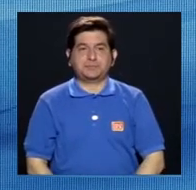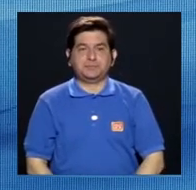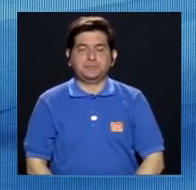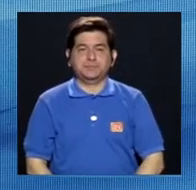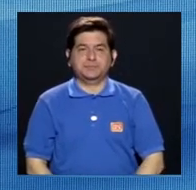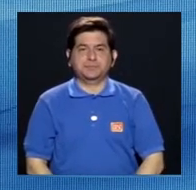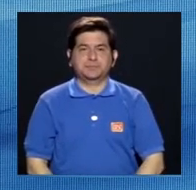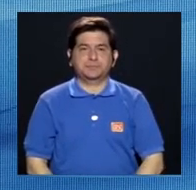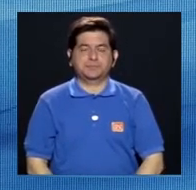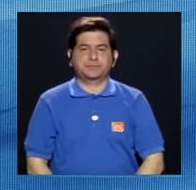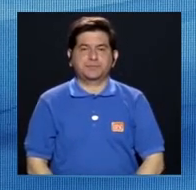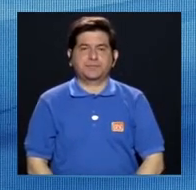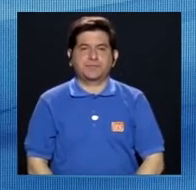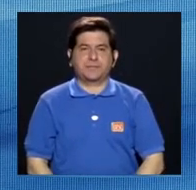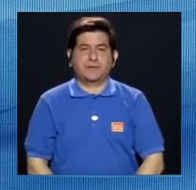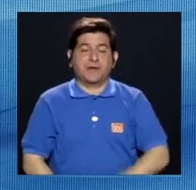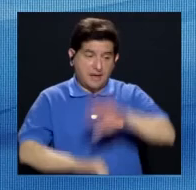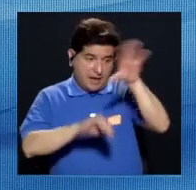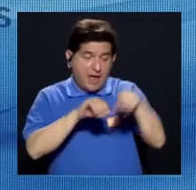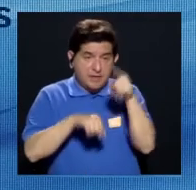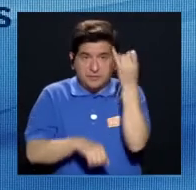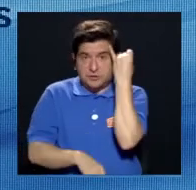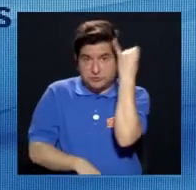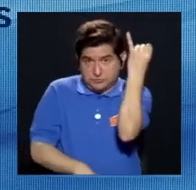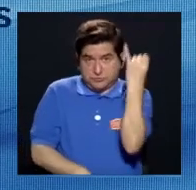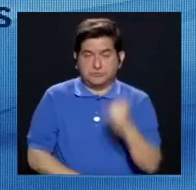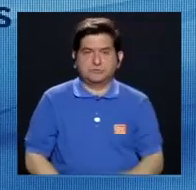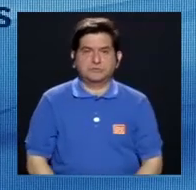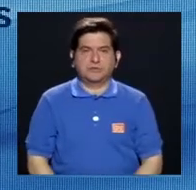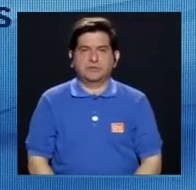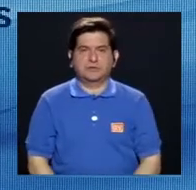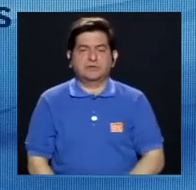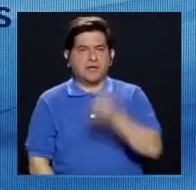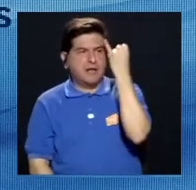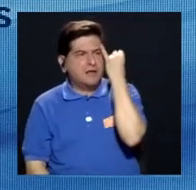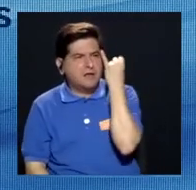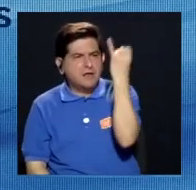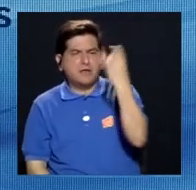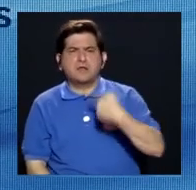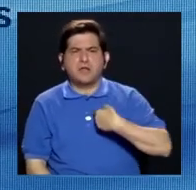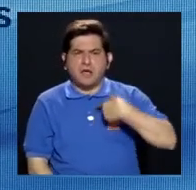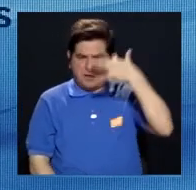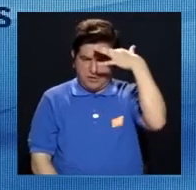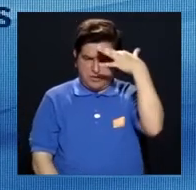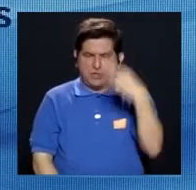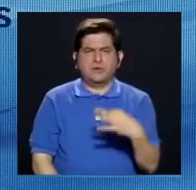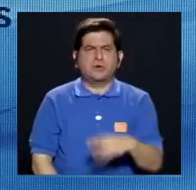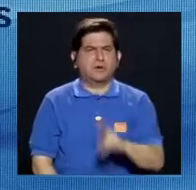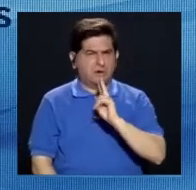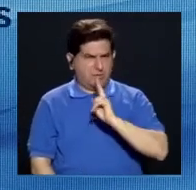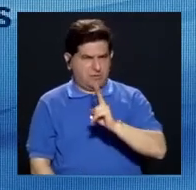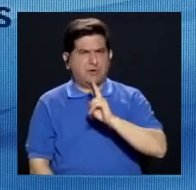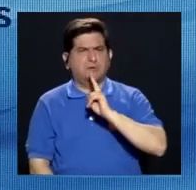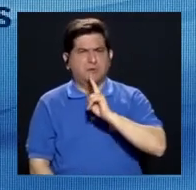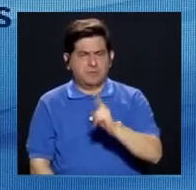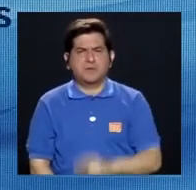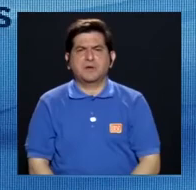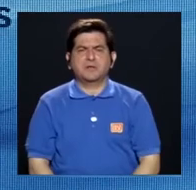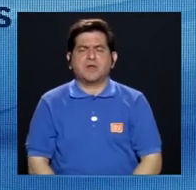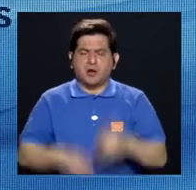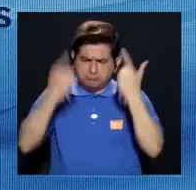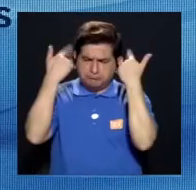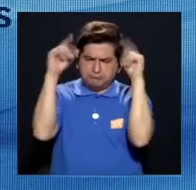Además de esta iniciativa, que es una iniciativa que yo juzgo verdaderamente